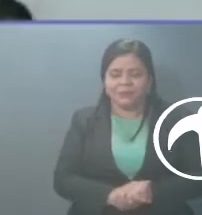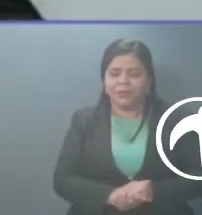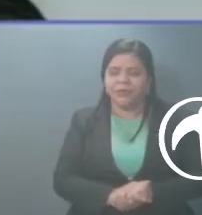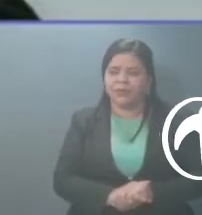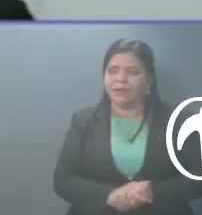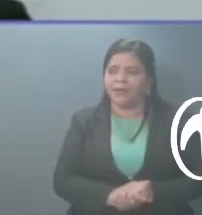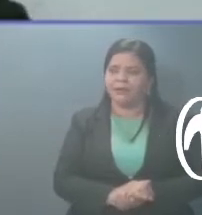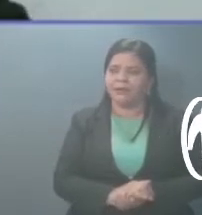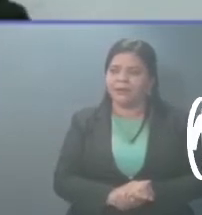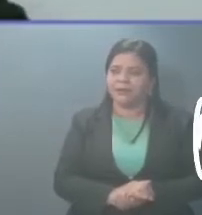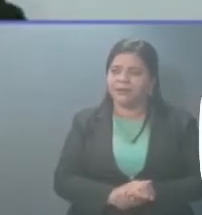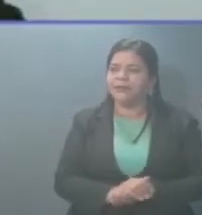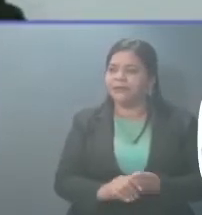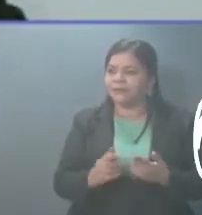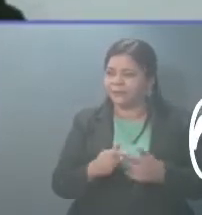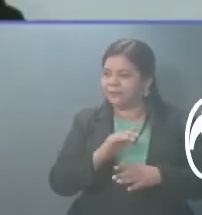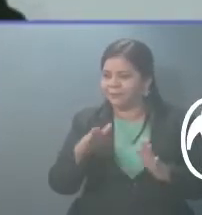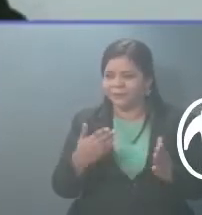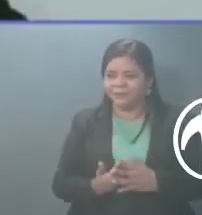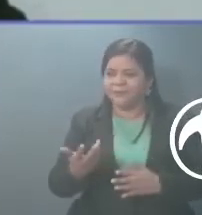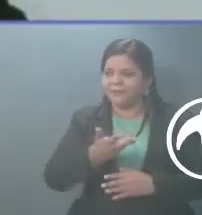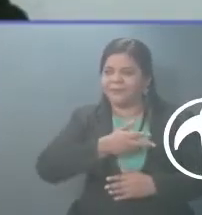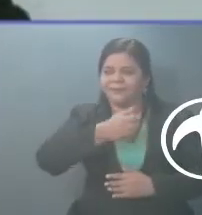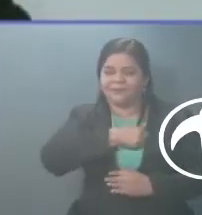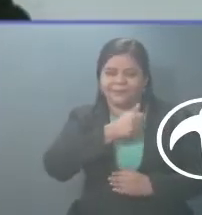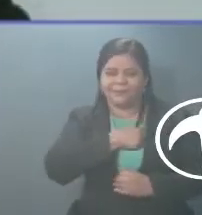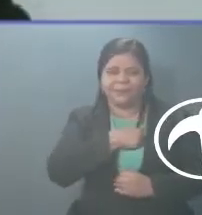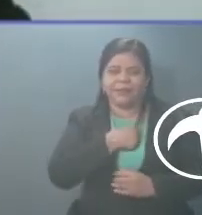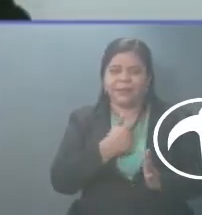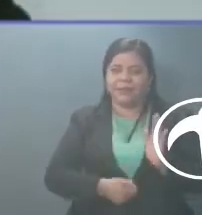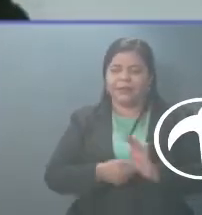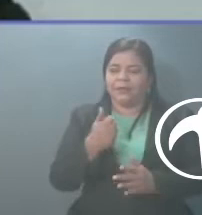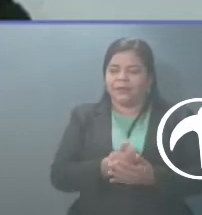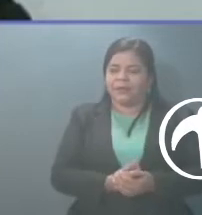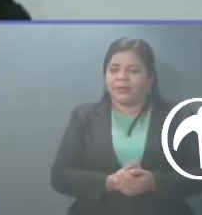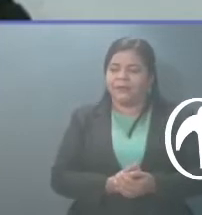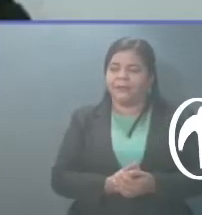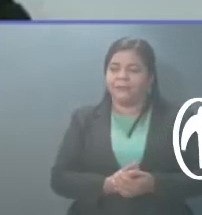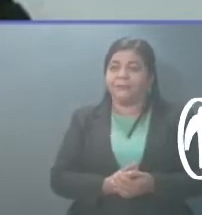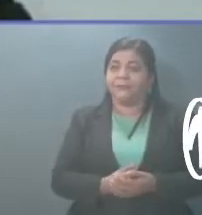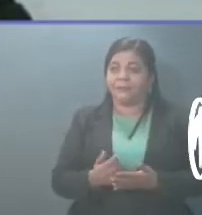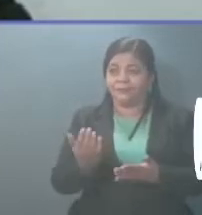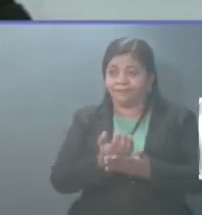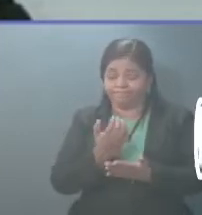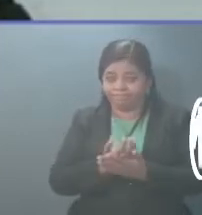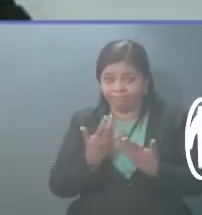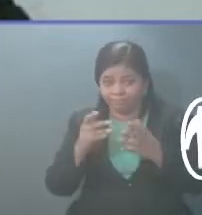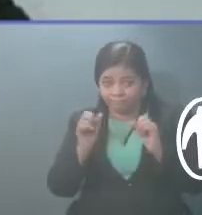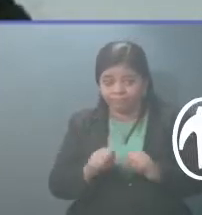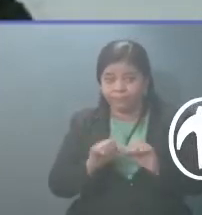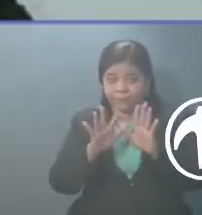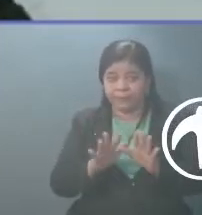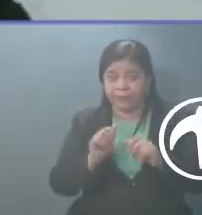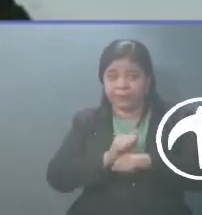jornada, regresó a la siguiente jornada. Entonces, yo no sé si nos proponemos que traer a las 10 de la mañana hasta